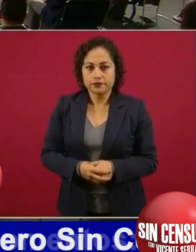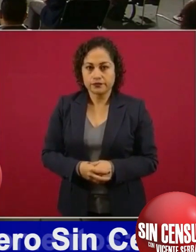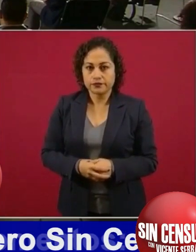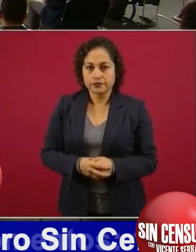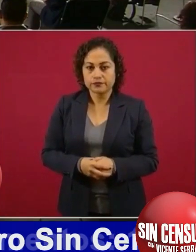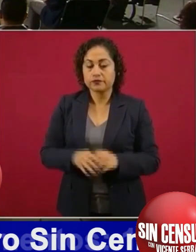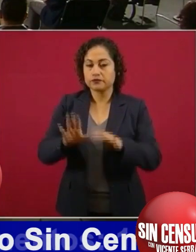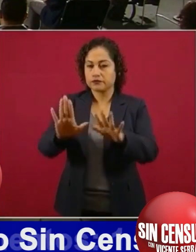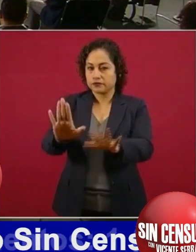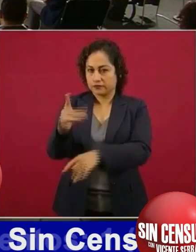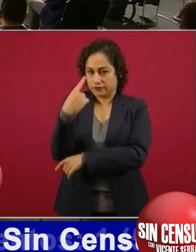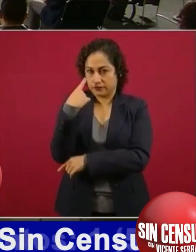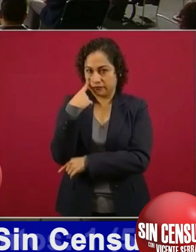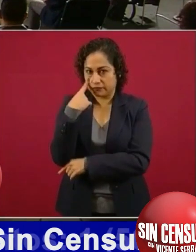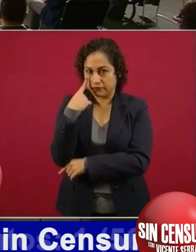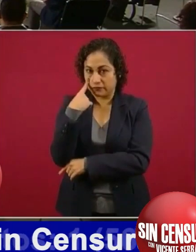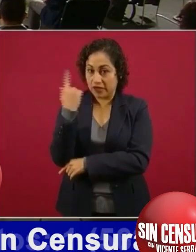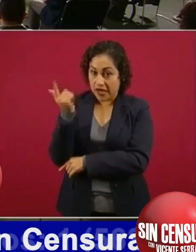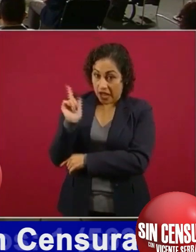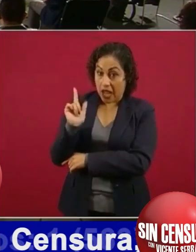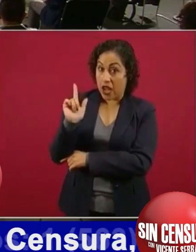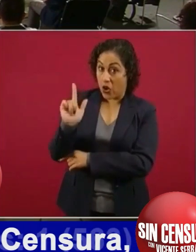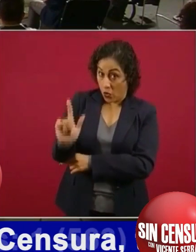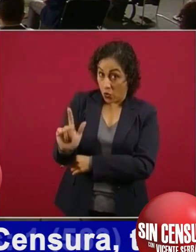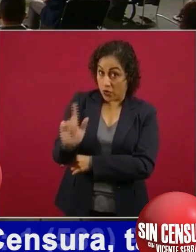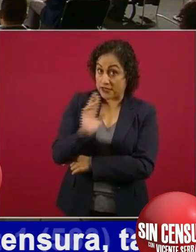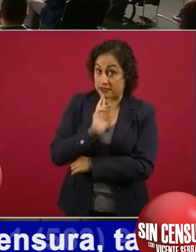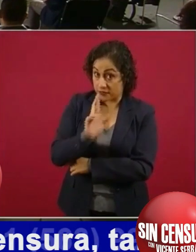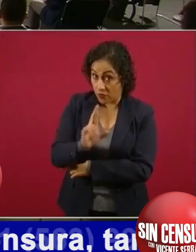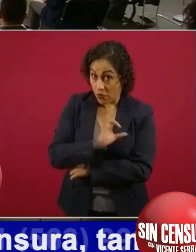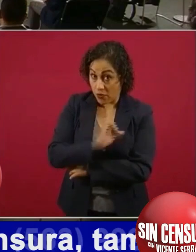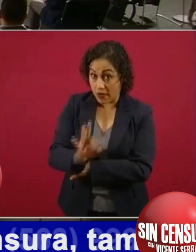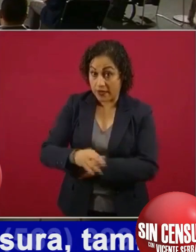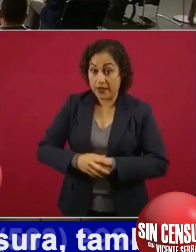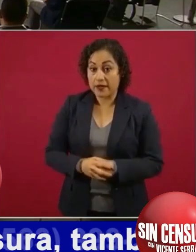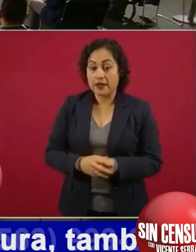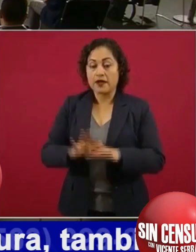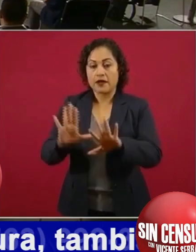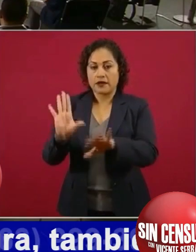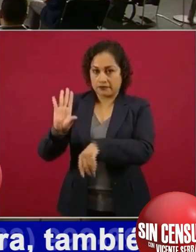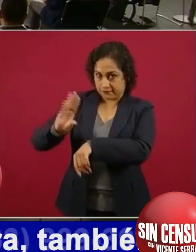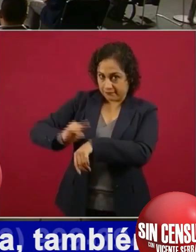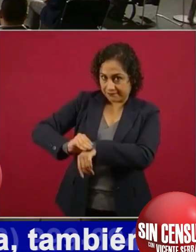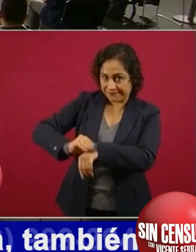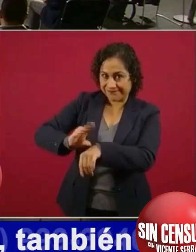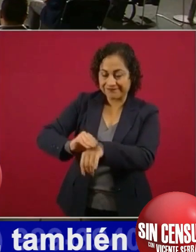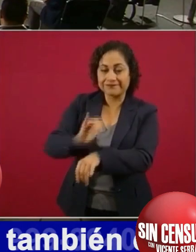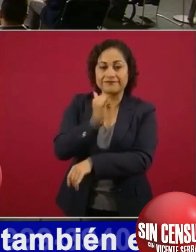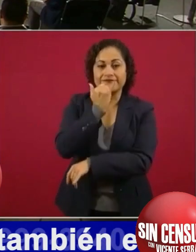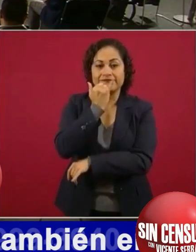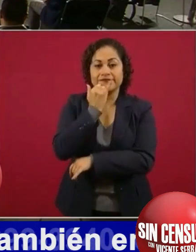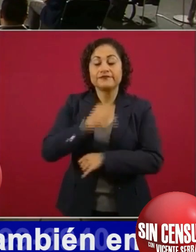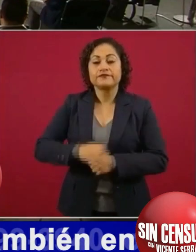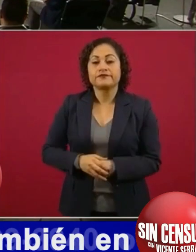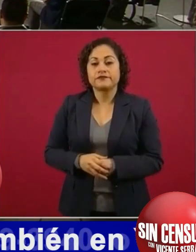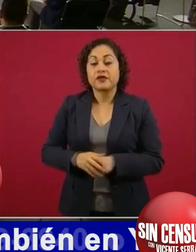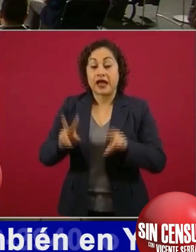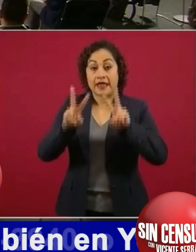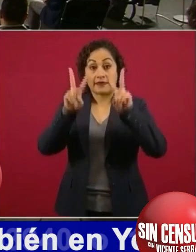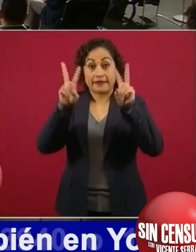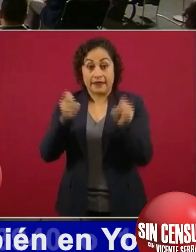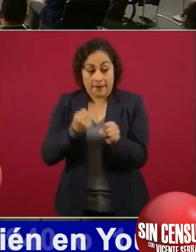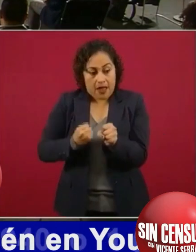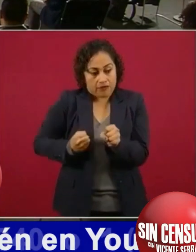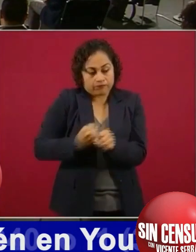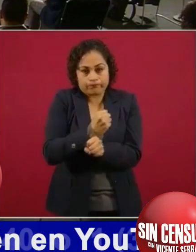el lunes tenemos una respuesta aquí? Presidente, ¿me permite? Yo creo que con el tema de tortura, presidente,